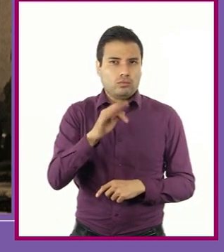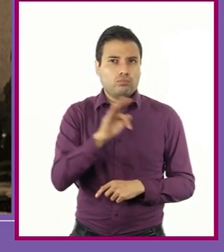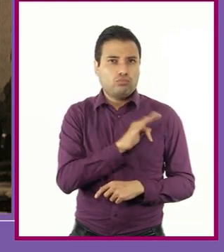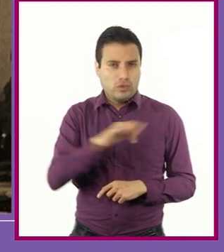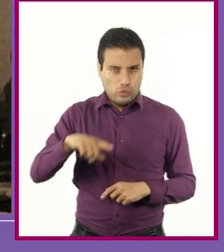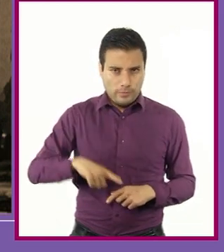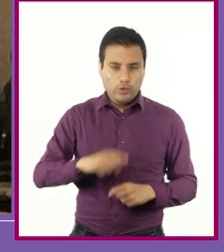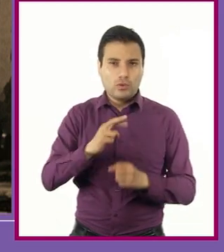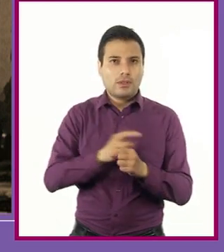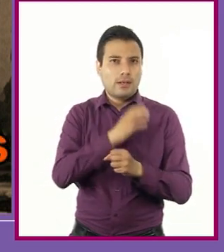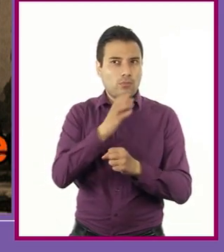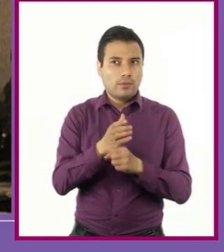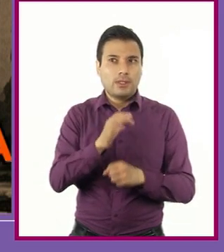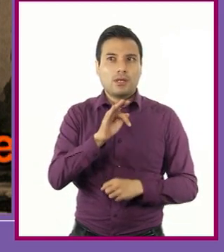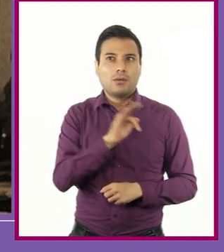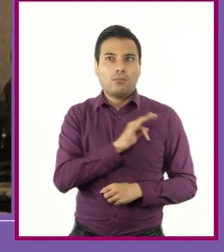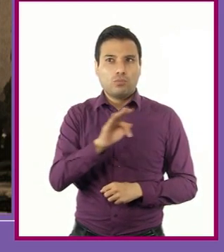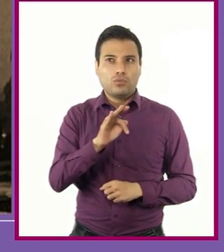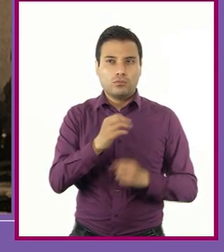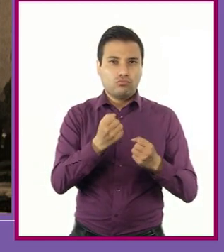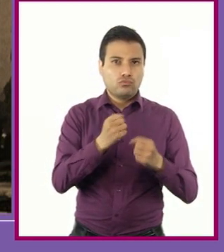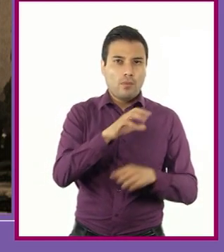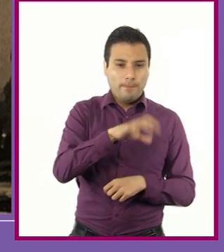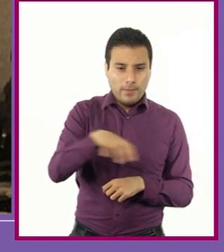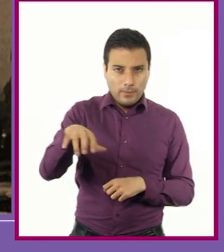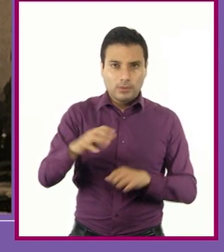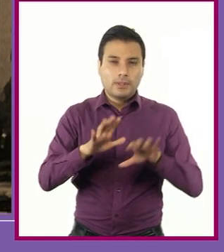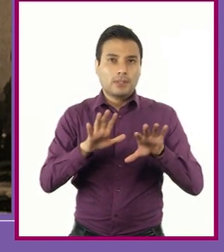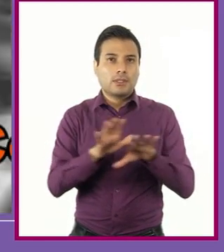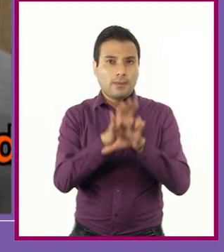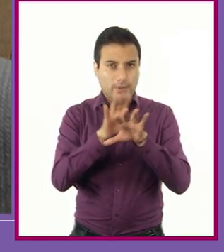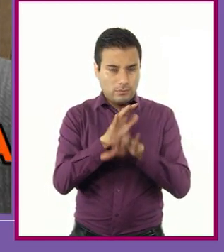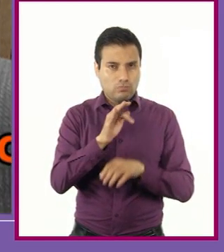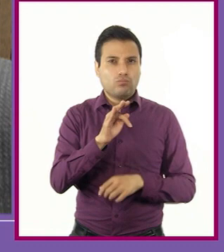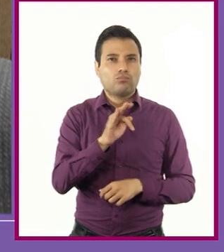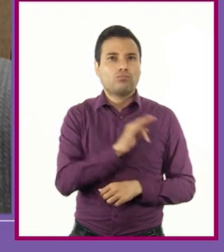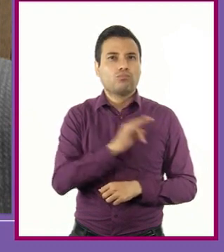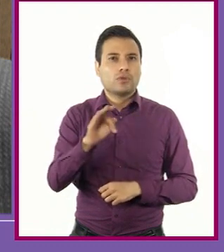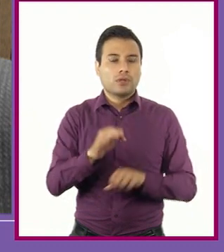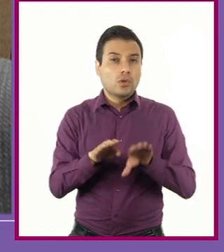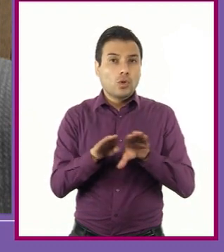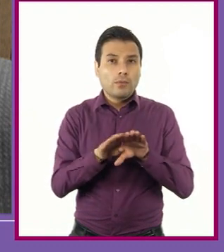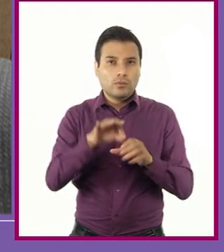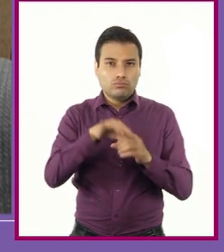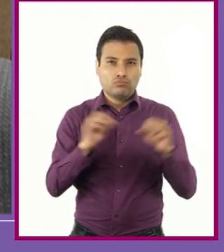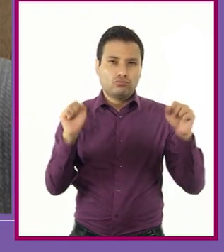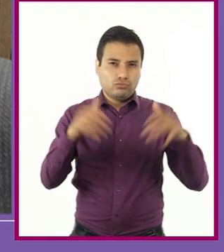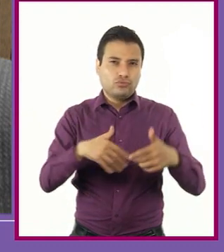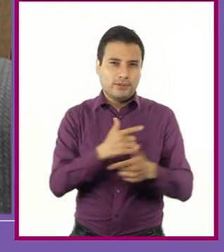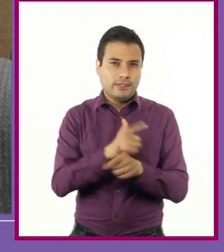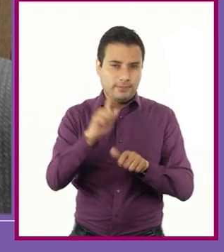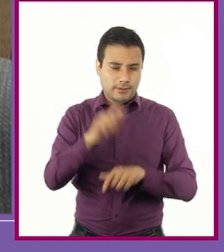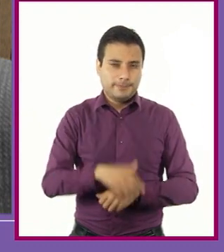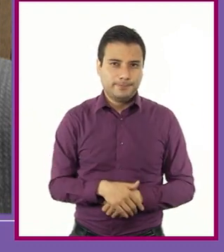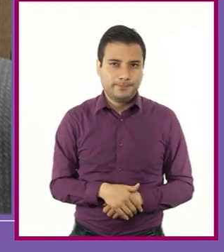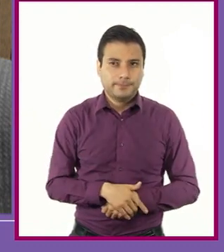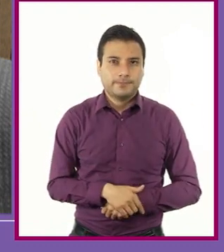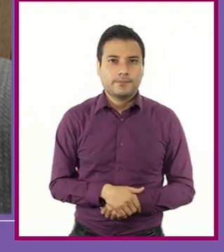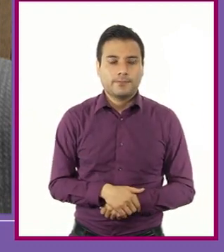y la renovación de los poderes legislativo y ejecutivo se realizan mediante elecciones libres y periódicas.